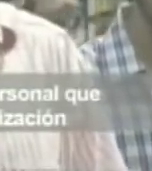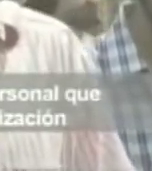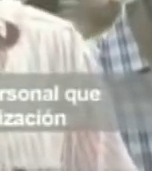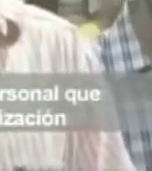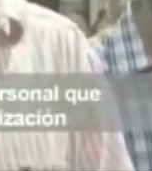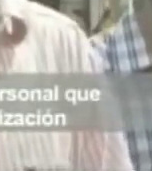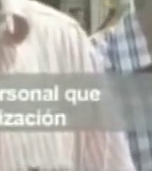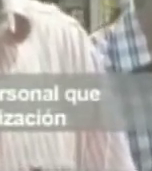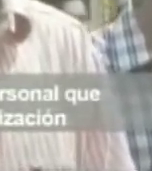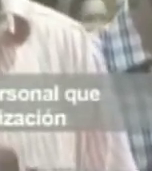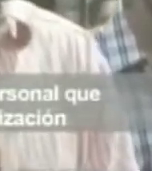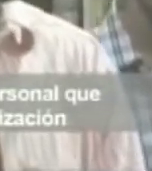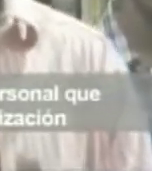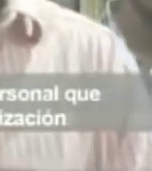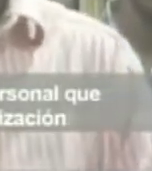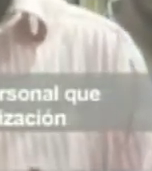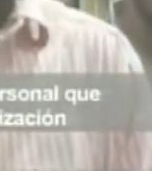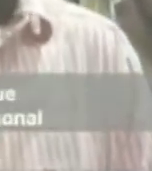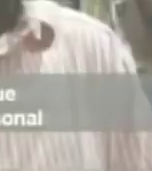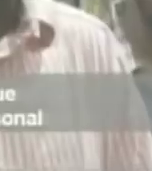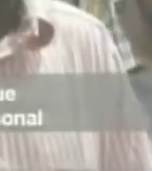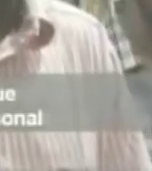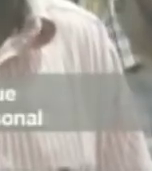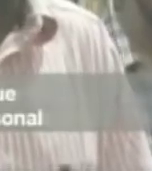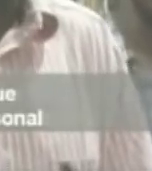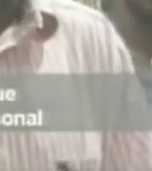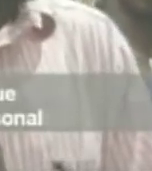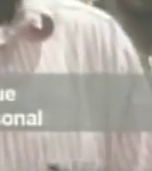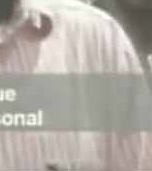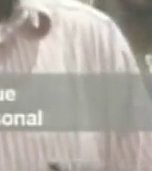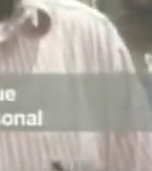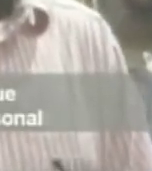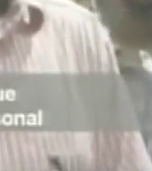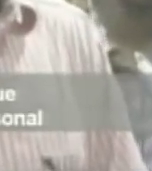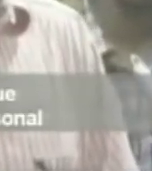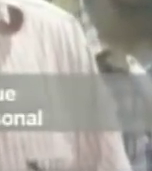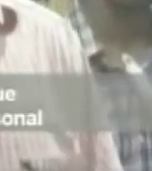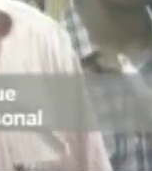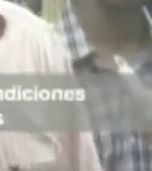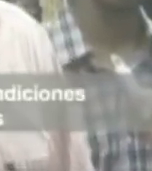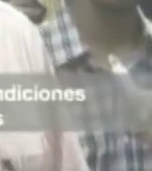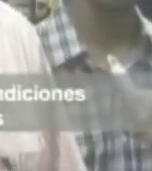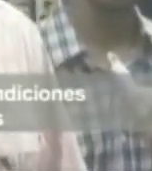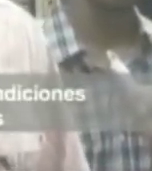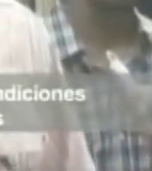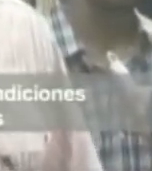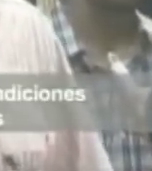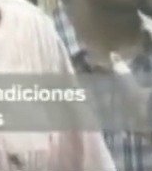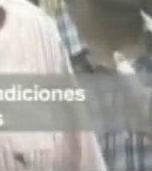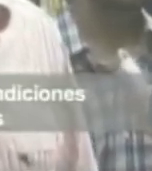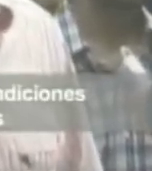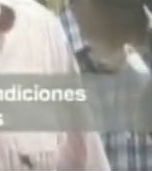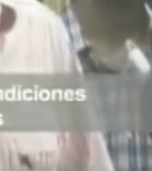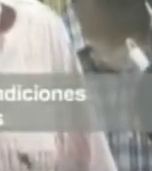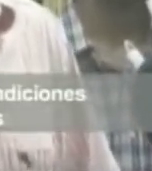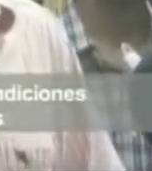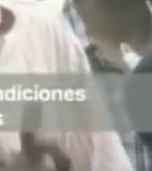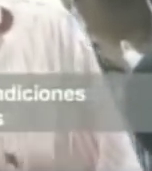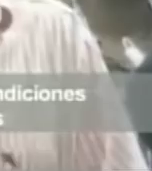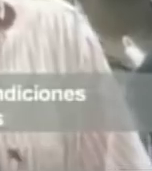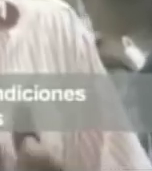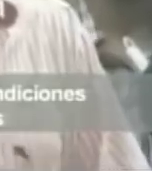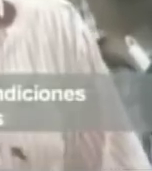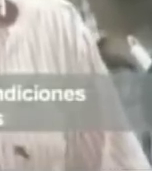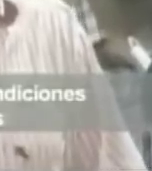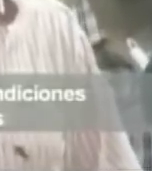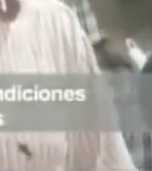estamos directamente con la organización del presidente Juan Guaidó, que estamos encargados de ese personal, nosotros no tenemos las mismas condiciones porque es